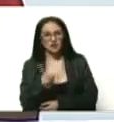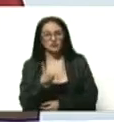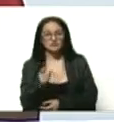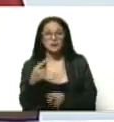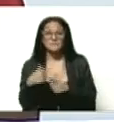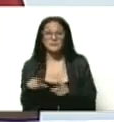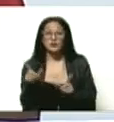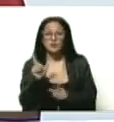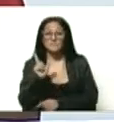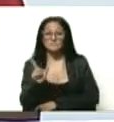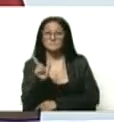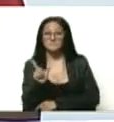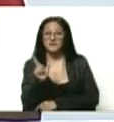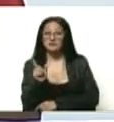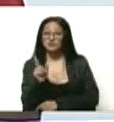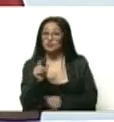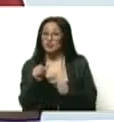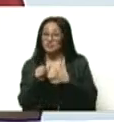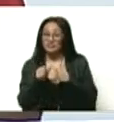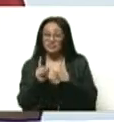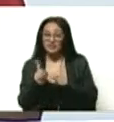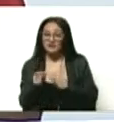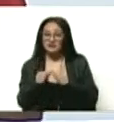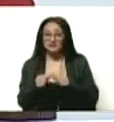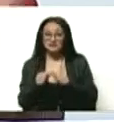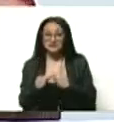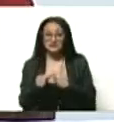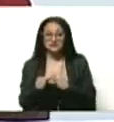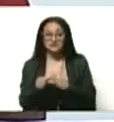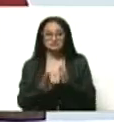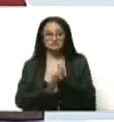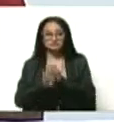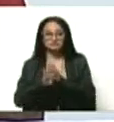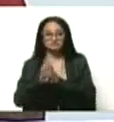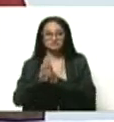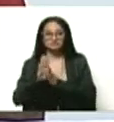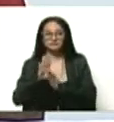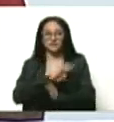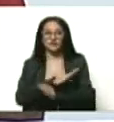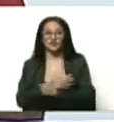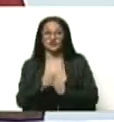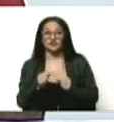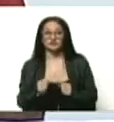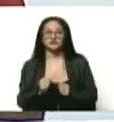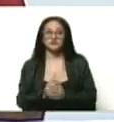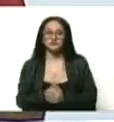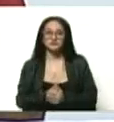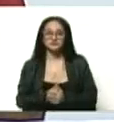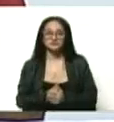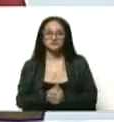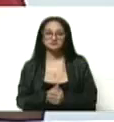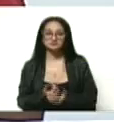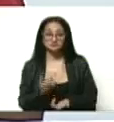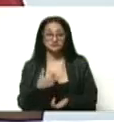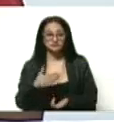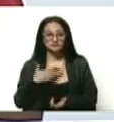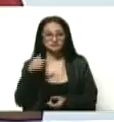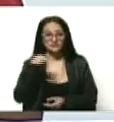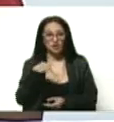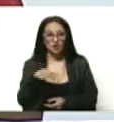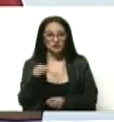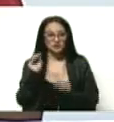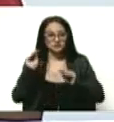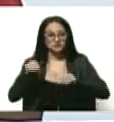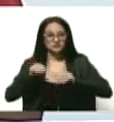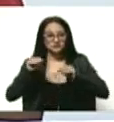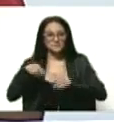Venezuela tiene que seguir creciendo, fortaleciéndose. Y si nosotros podemos hoy, mañana, convencer a